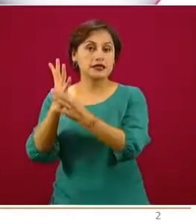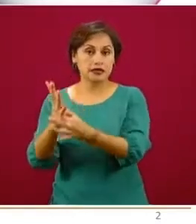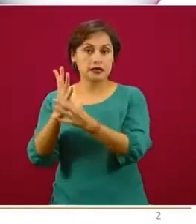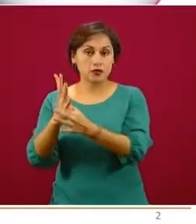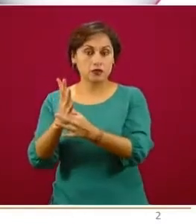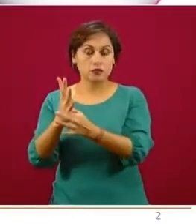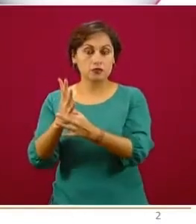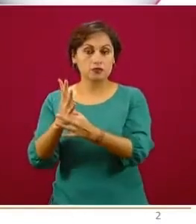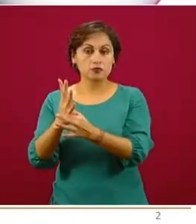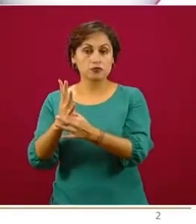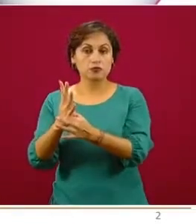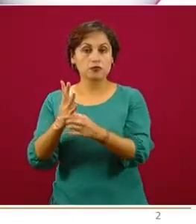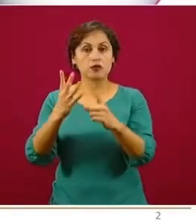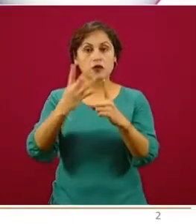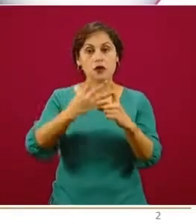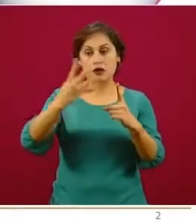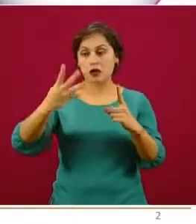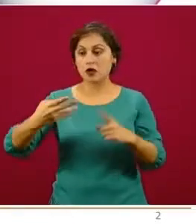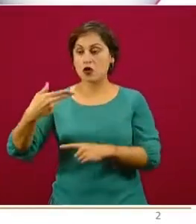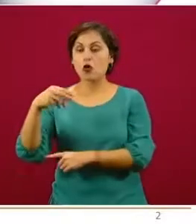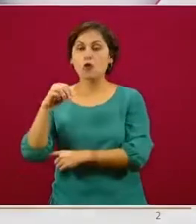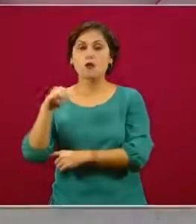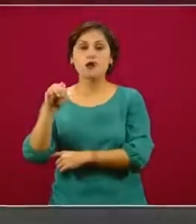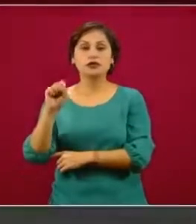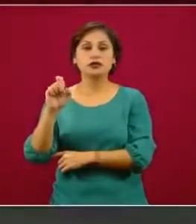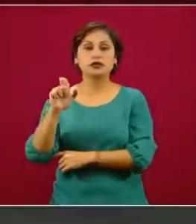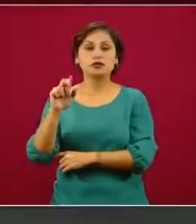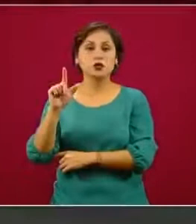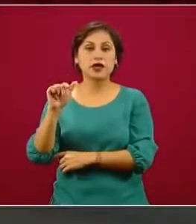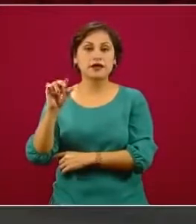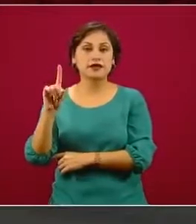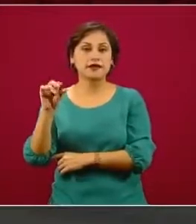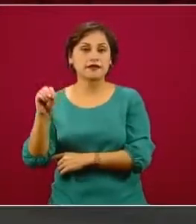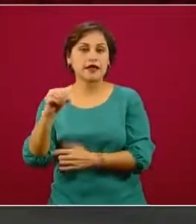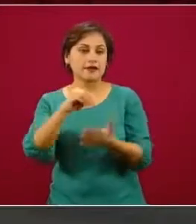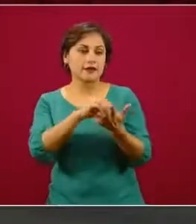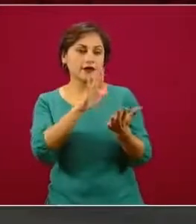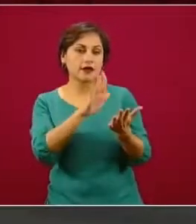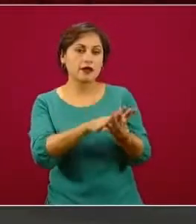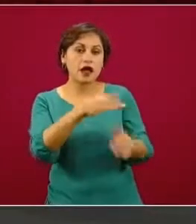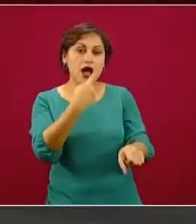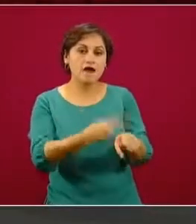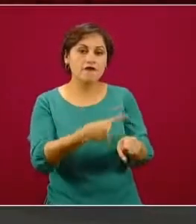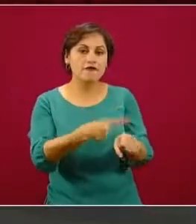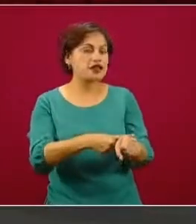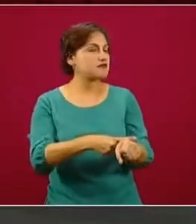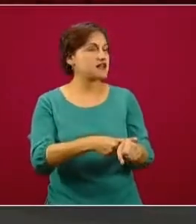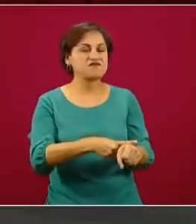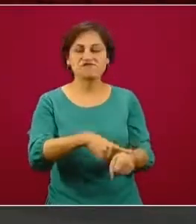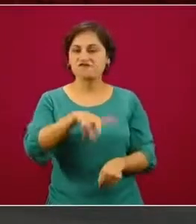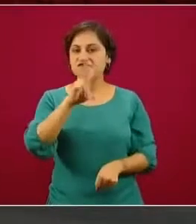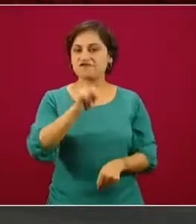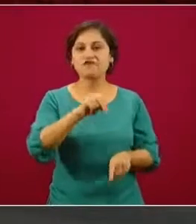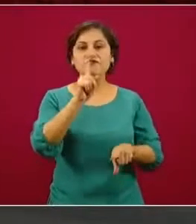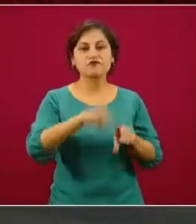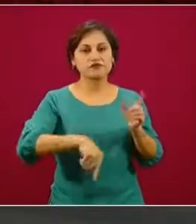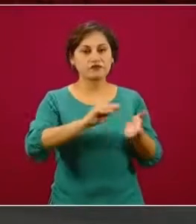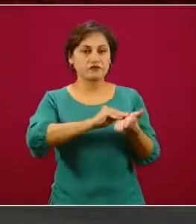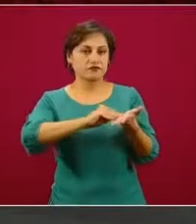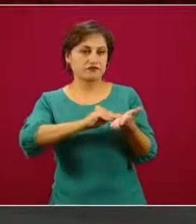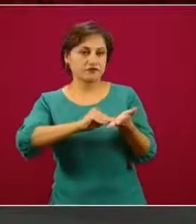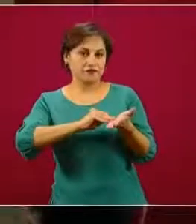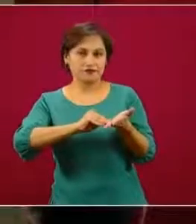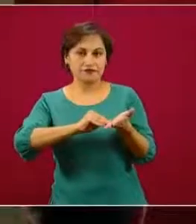homosexualidad no era una enfermedad. Es decir, lo sacó de sus listas de enfermedades mentales, lo cual es